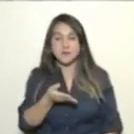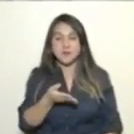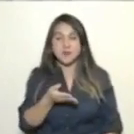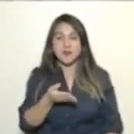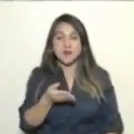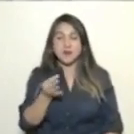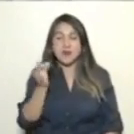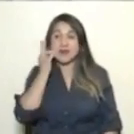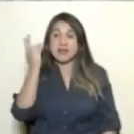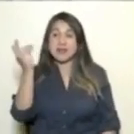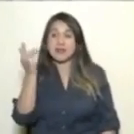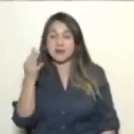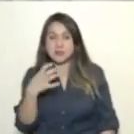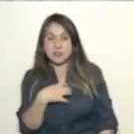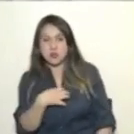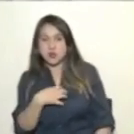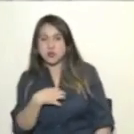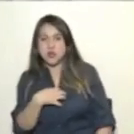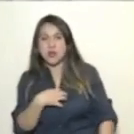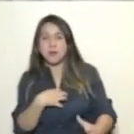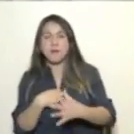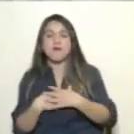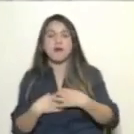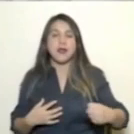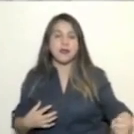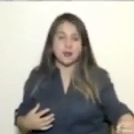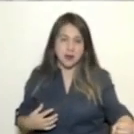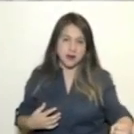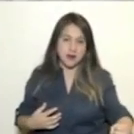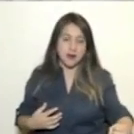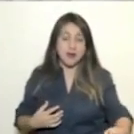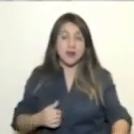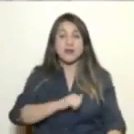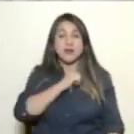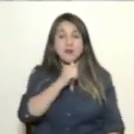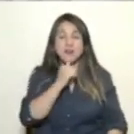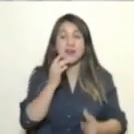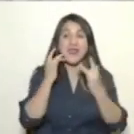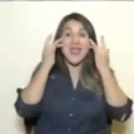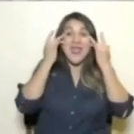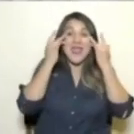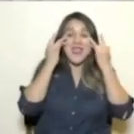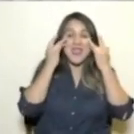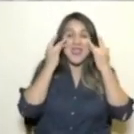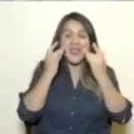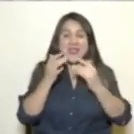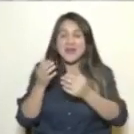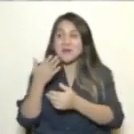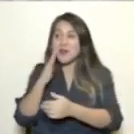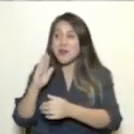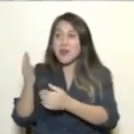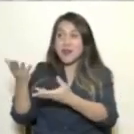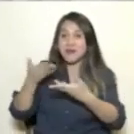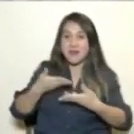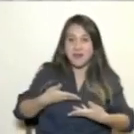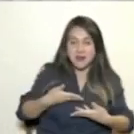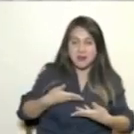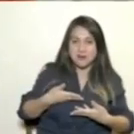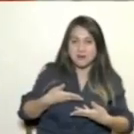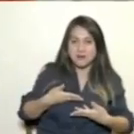el rico se asusta porque algo le pueden quitar y el pobre se alegra porque a lo mejor algo le puede caer.